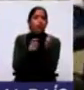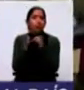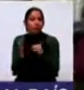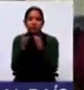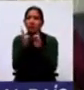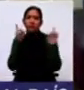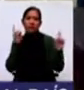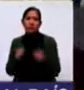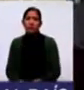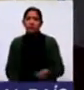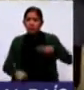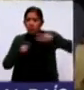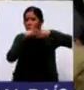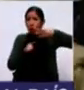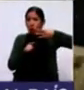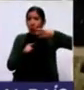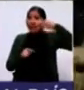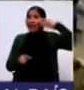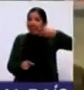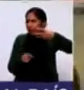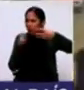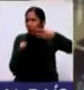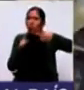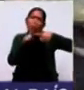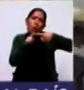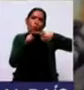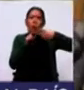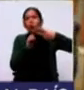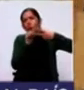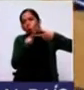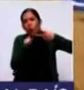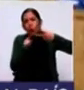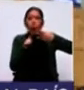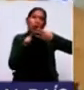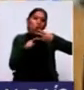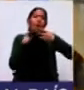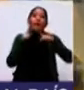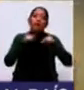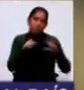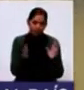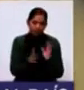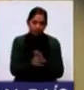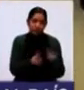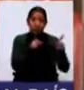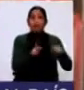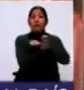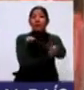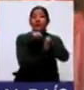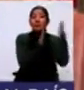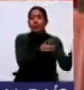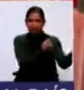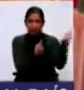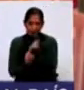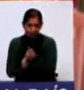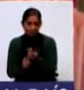Entonces, uno de estos tres requisitos puede presentar la persona extranjera que ingrese al Estado Plurinacional de Bolivia y de esta